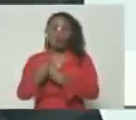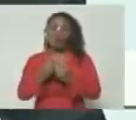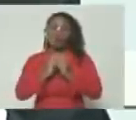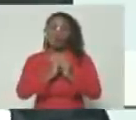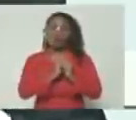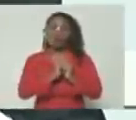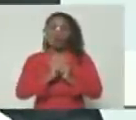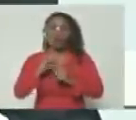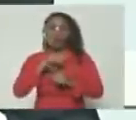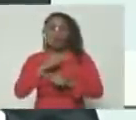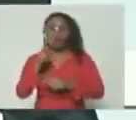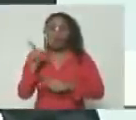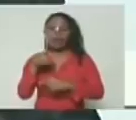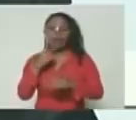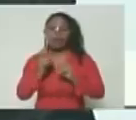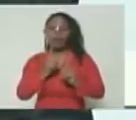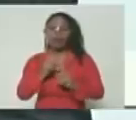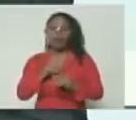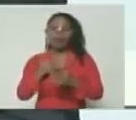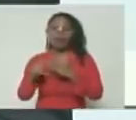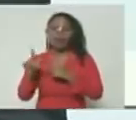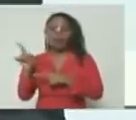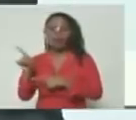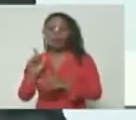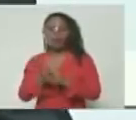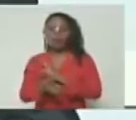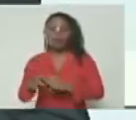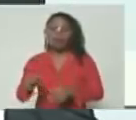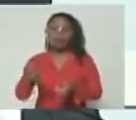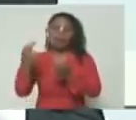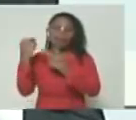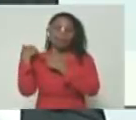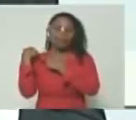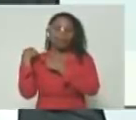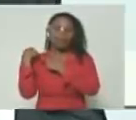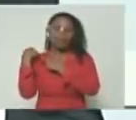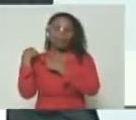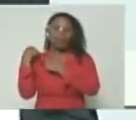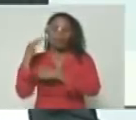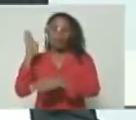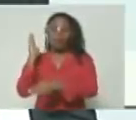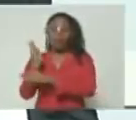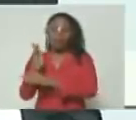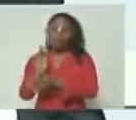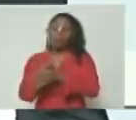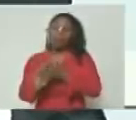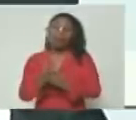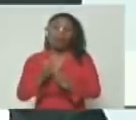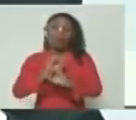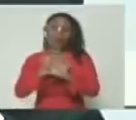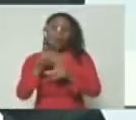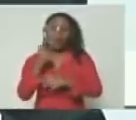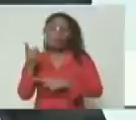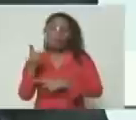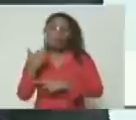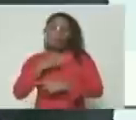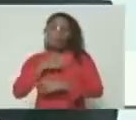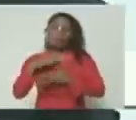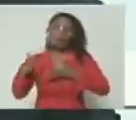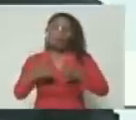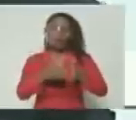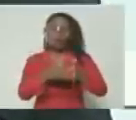Y quienes estén fuera de eso, que asuman su responsabilidad y su consecuencia. Clarito lo decimos, nuestro camino